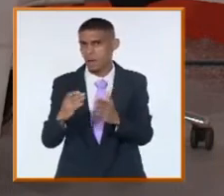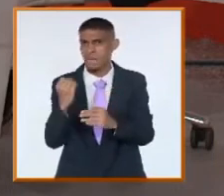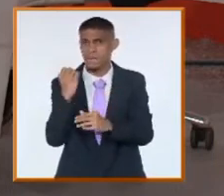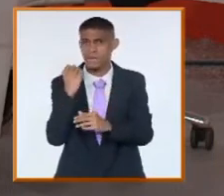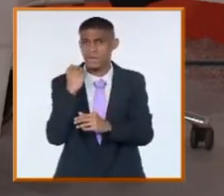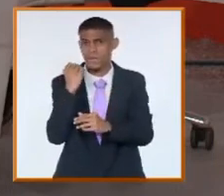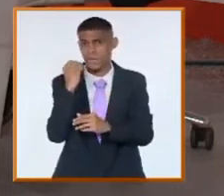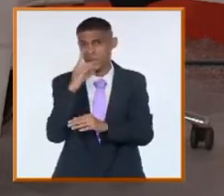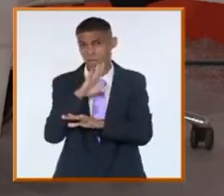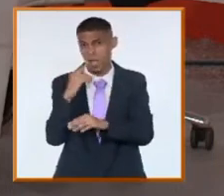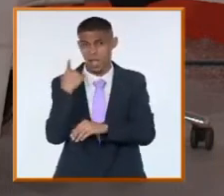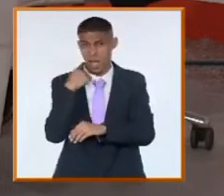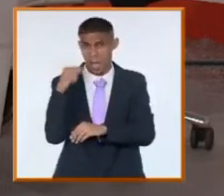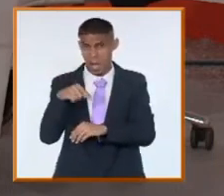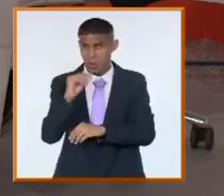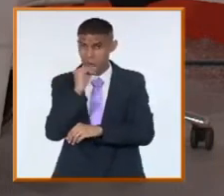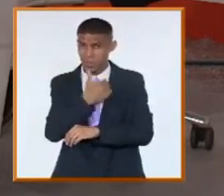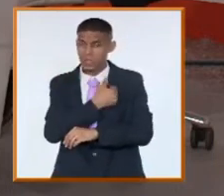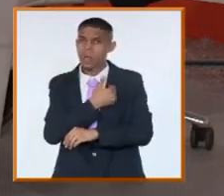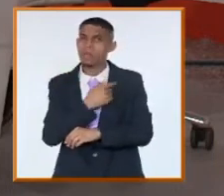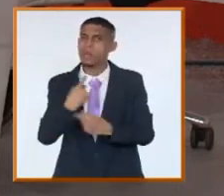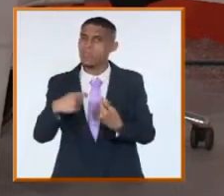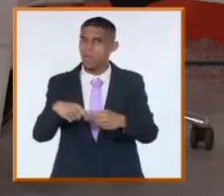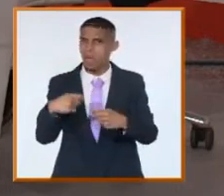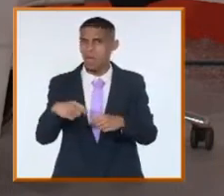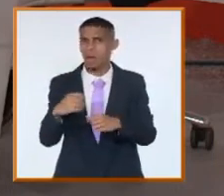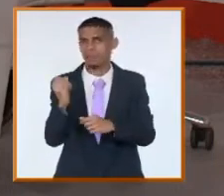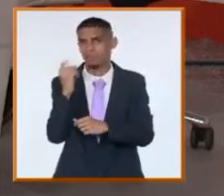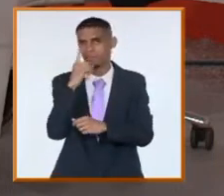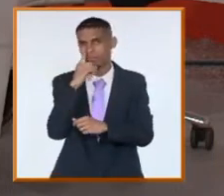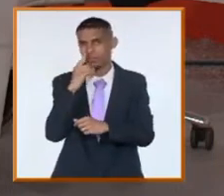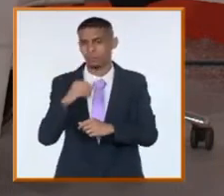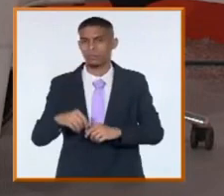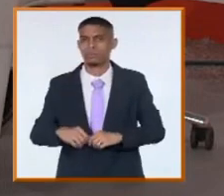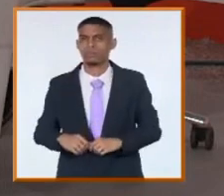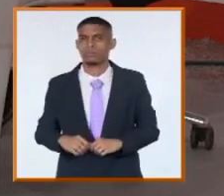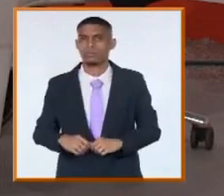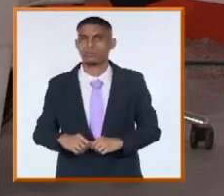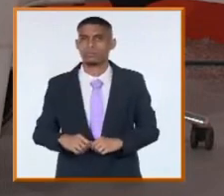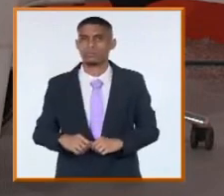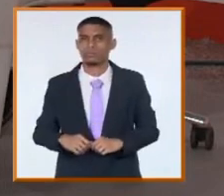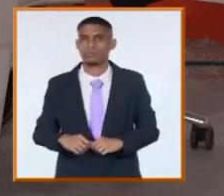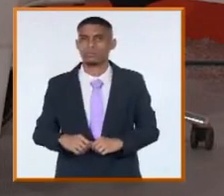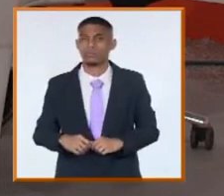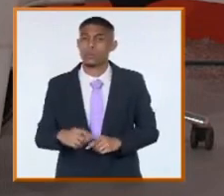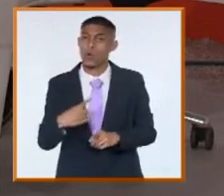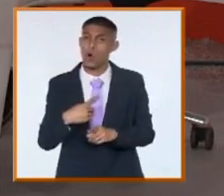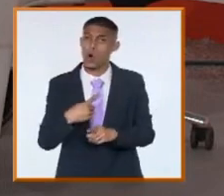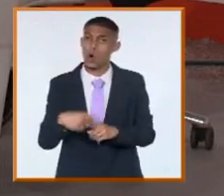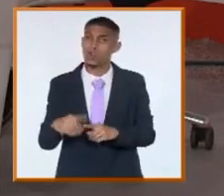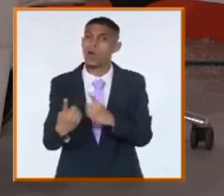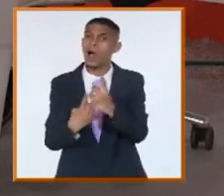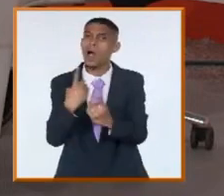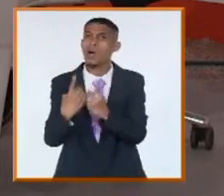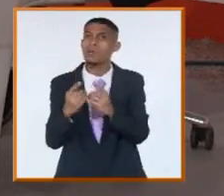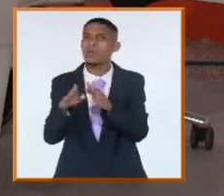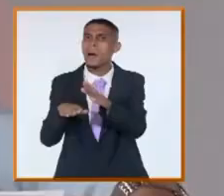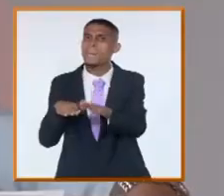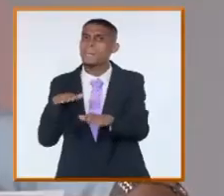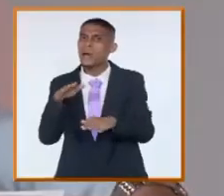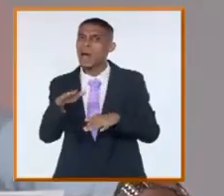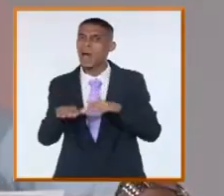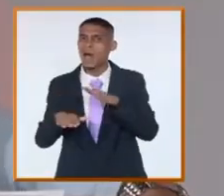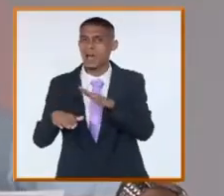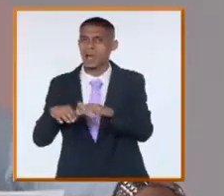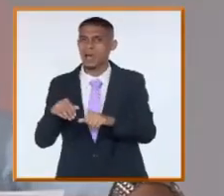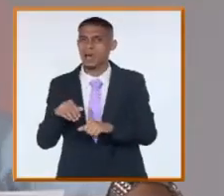se deben concluir un número importante de habitaciones está la recuperación de algunas playas como el está la